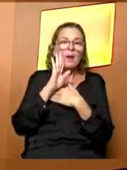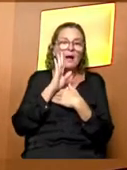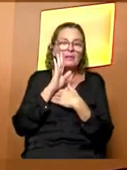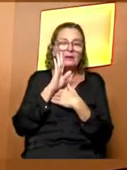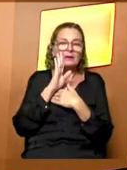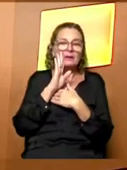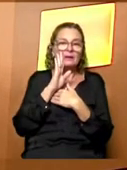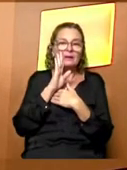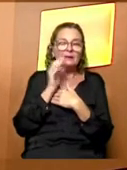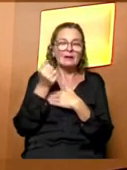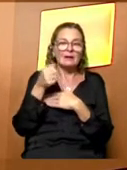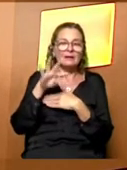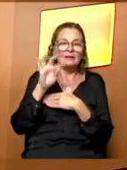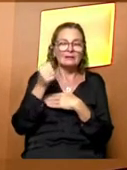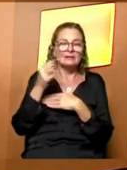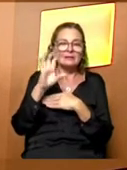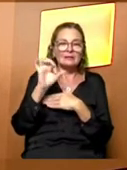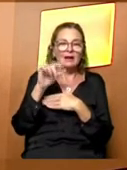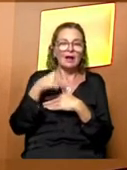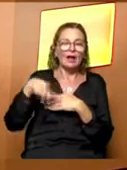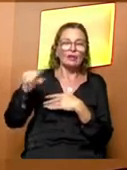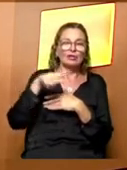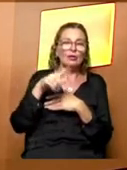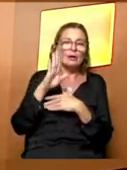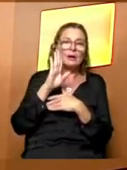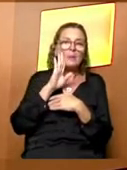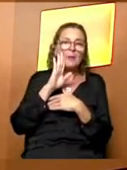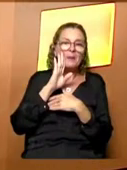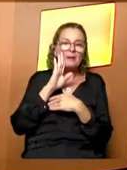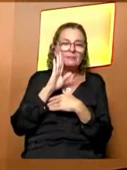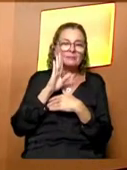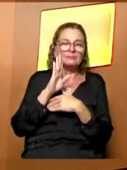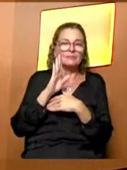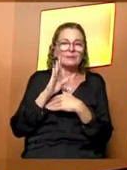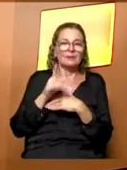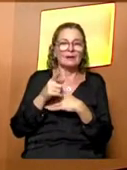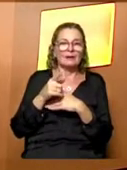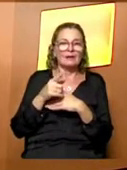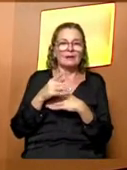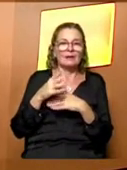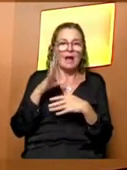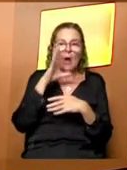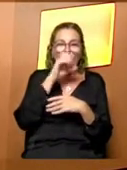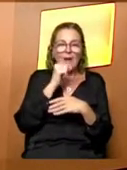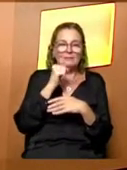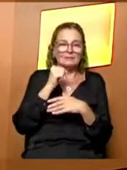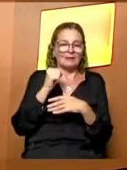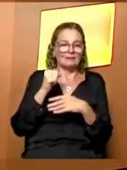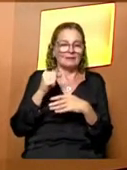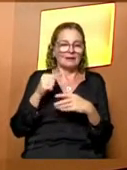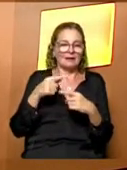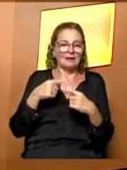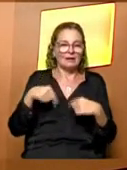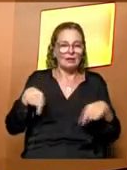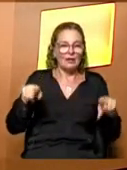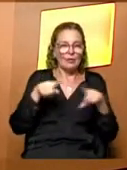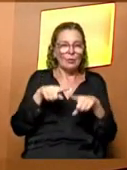de Antares, un abrazo enorme a todas las madres que sostienen y que sobreviven en los asentamientos,